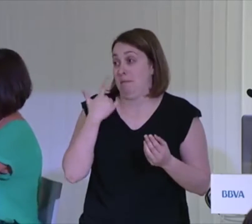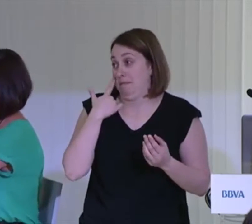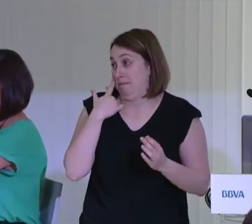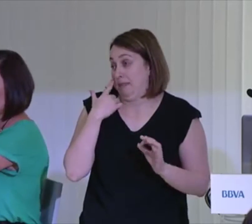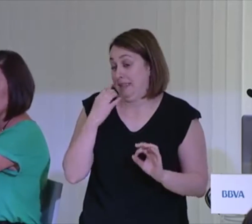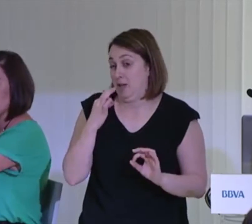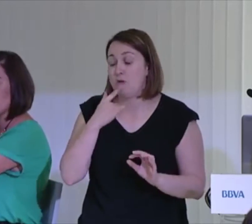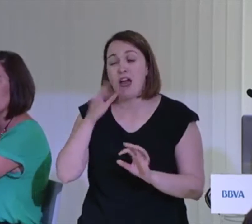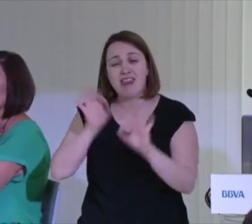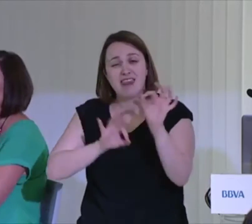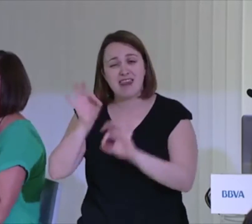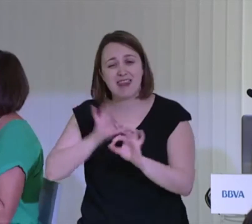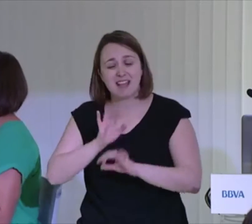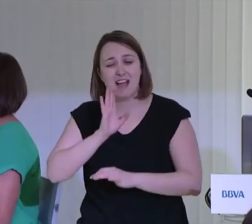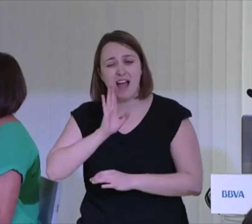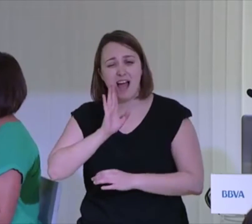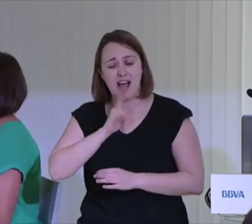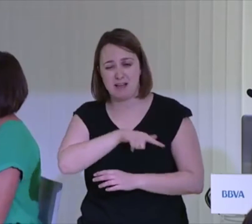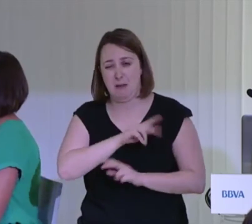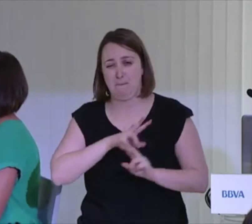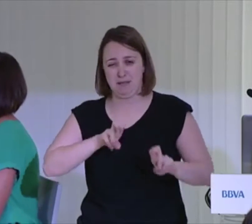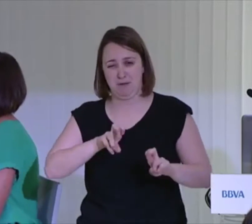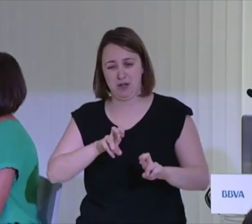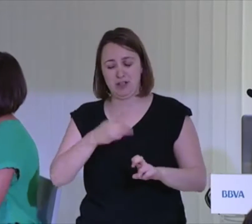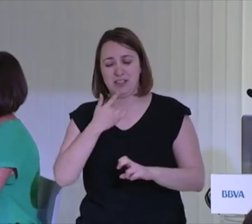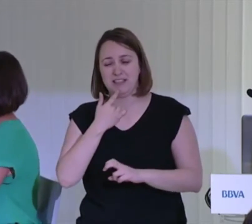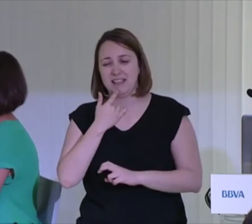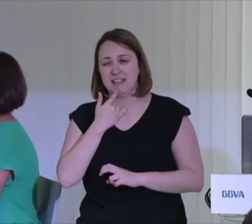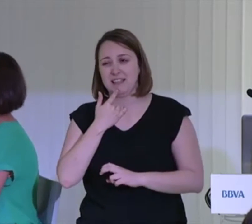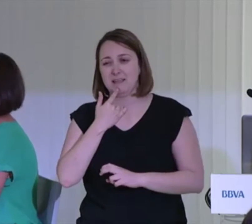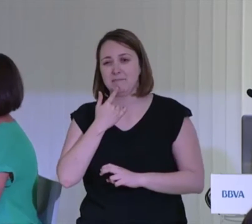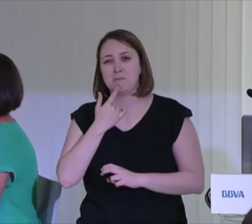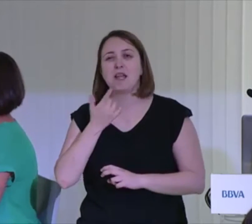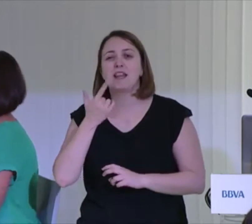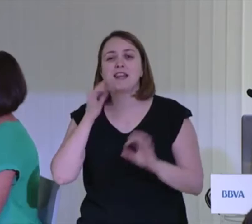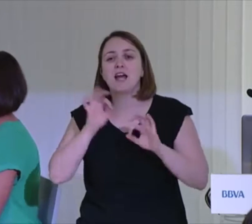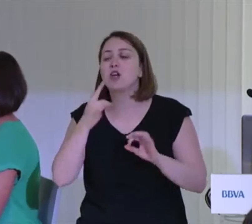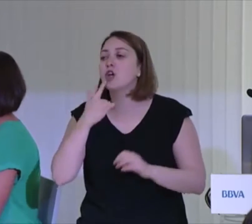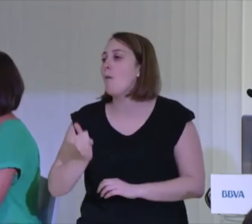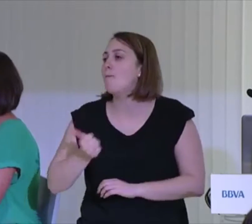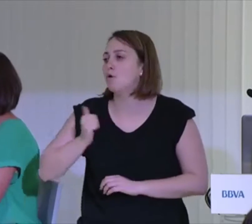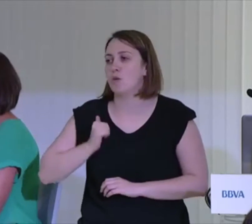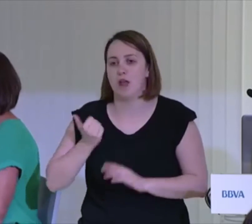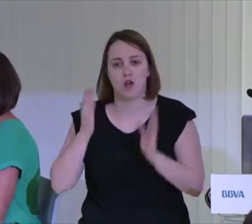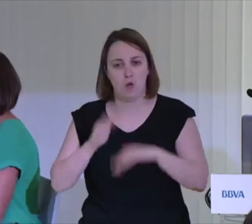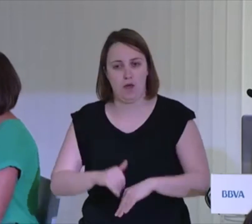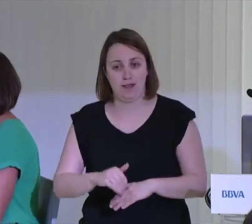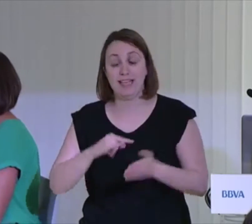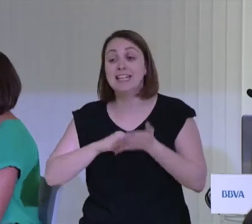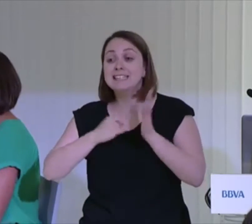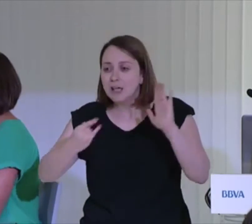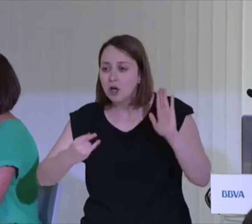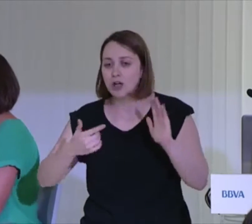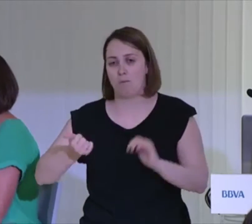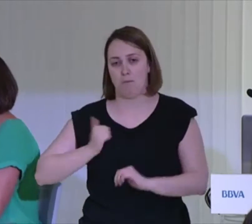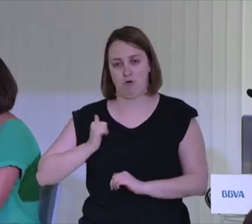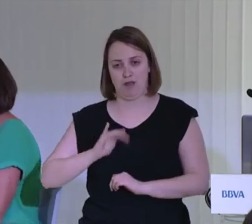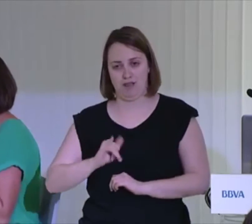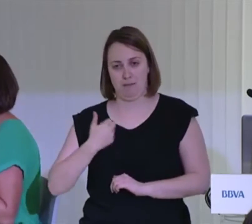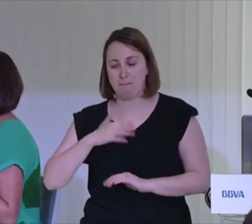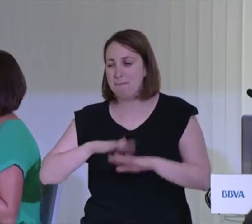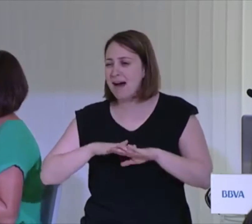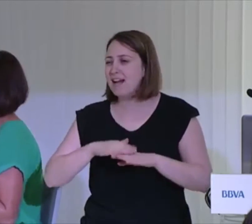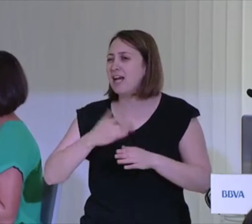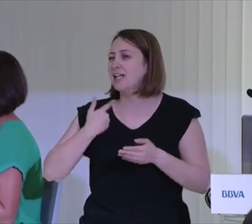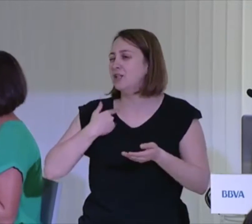datos que daban al principio, de decir, pues no vemos oportunidades. La tecnología es una oportunidad para resolver un